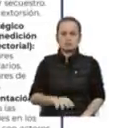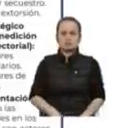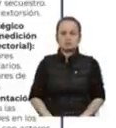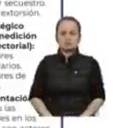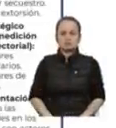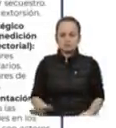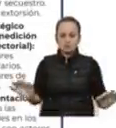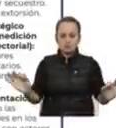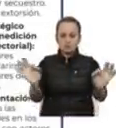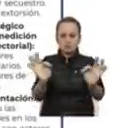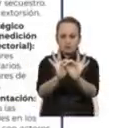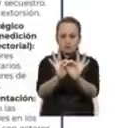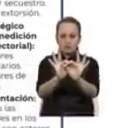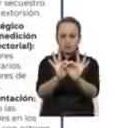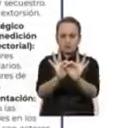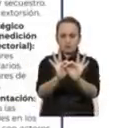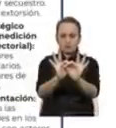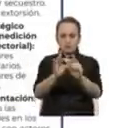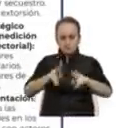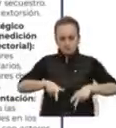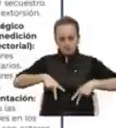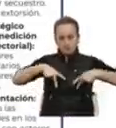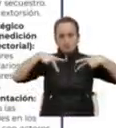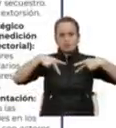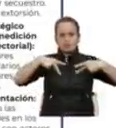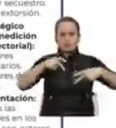está centrada en la vida